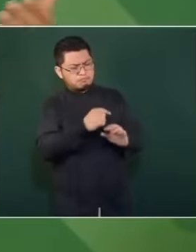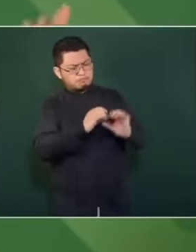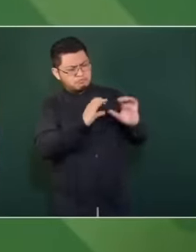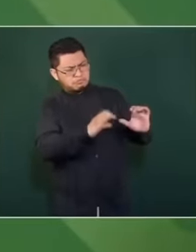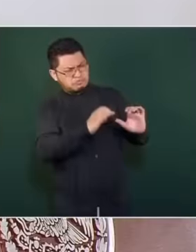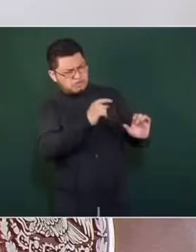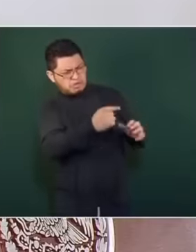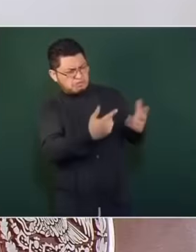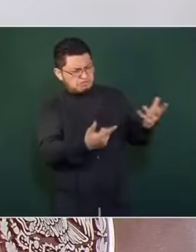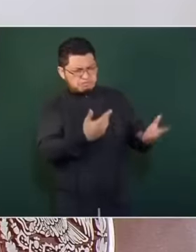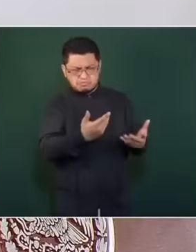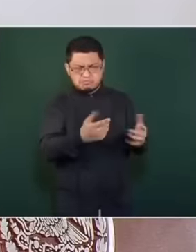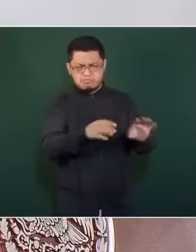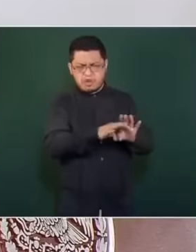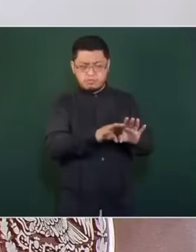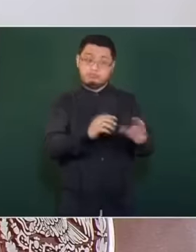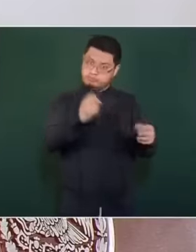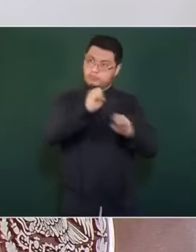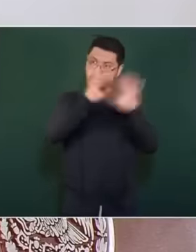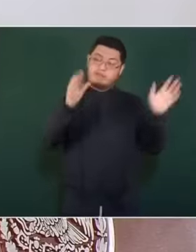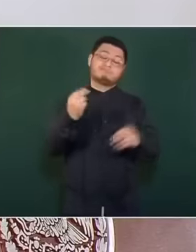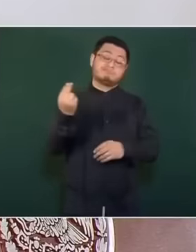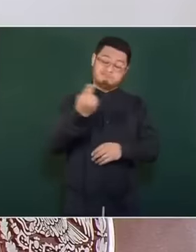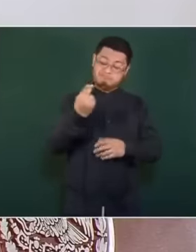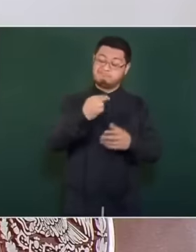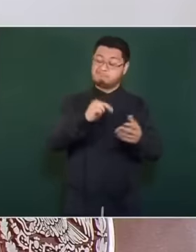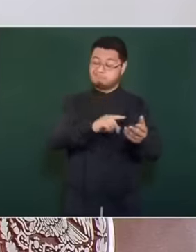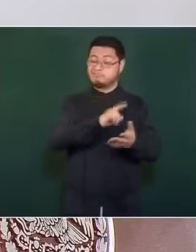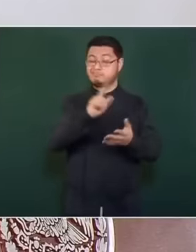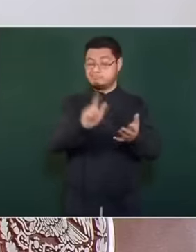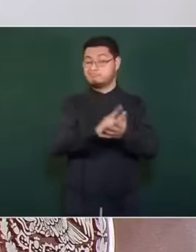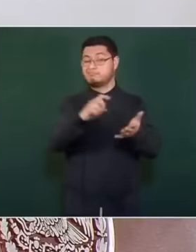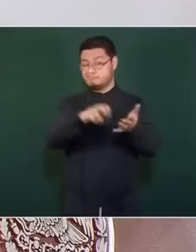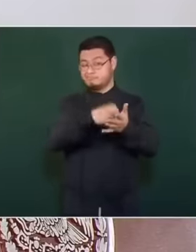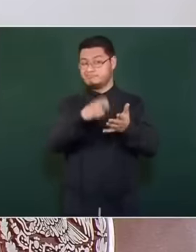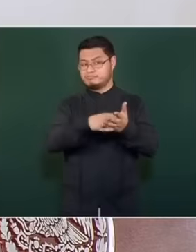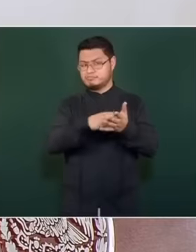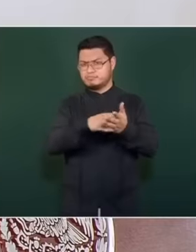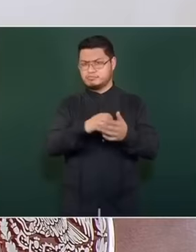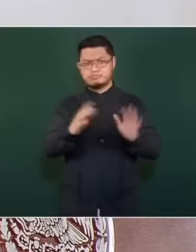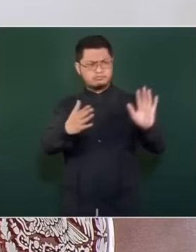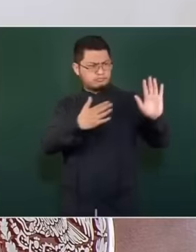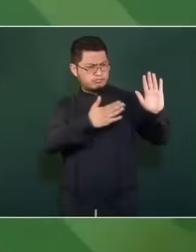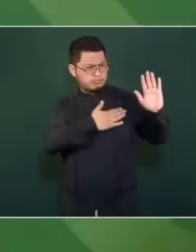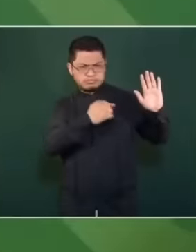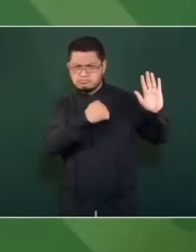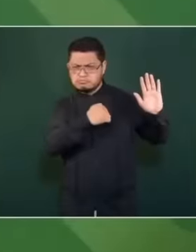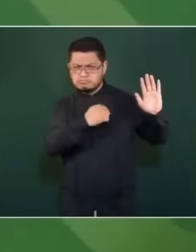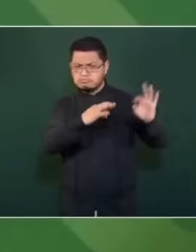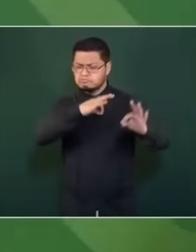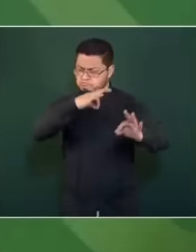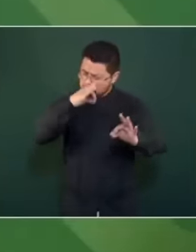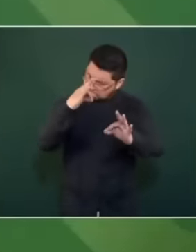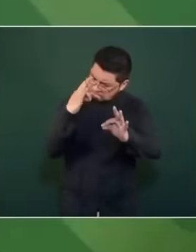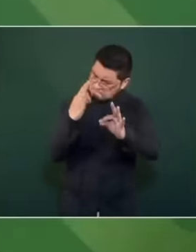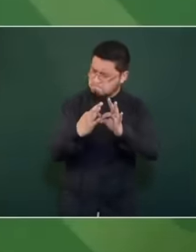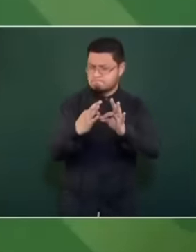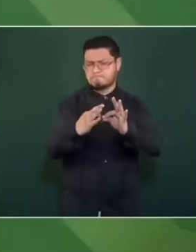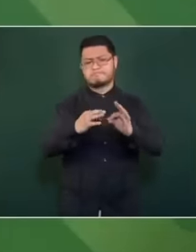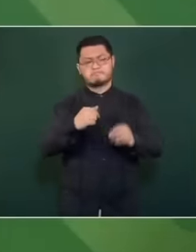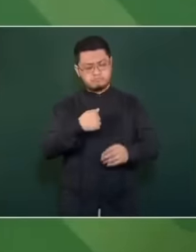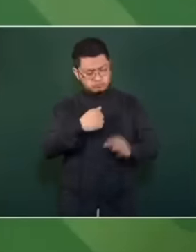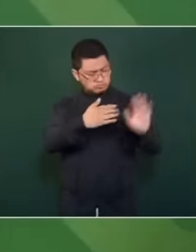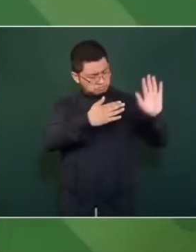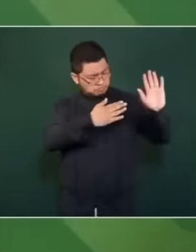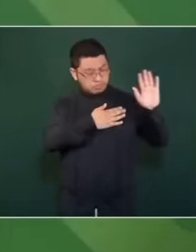Yo garantizo, porque los compromisos se cumplen, de que no van a aumentar los precios